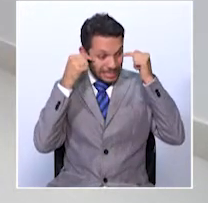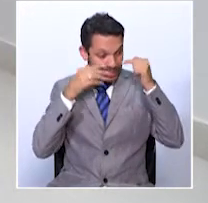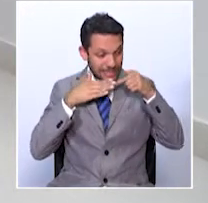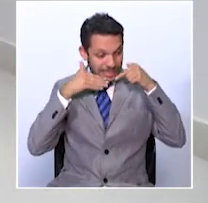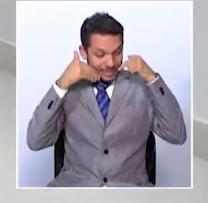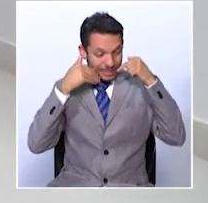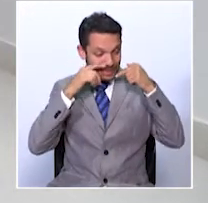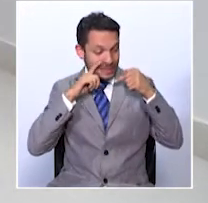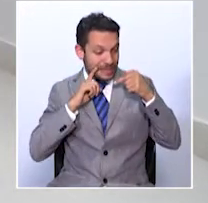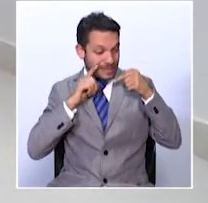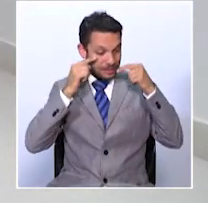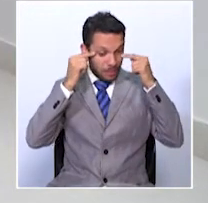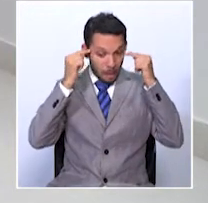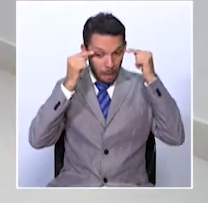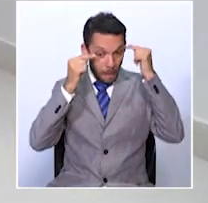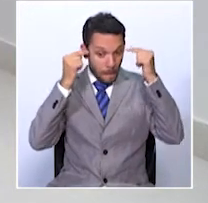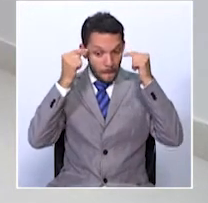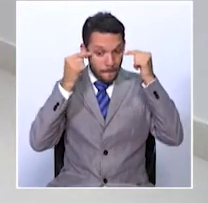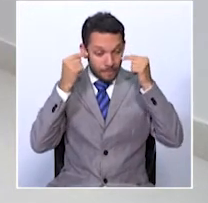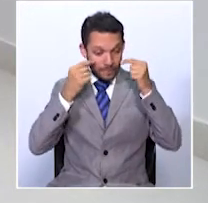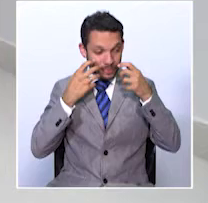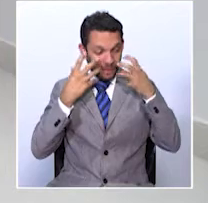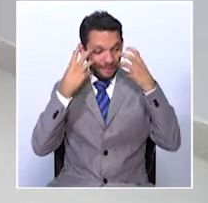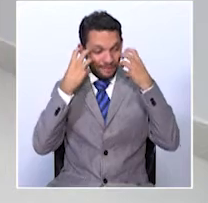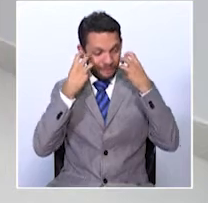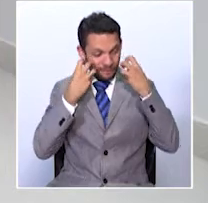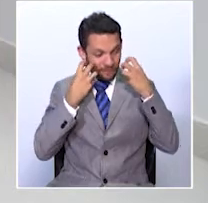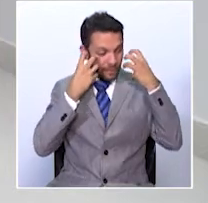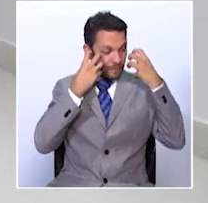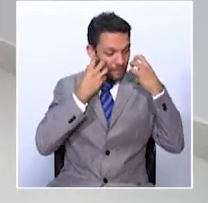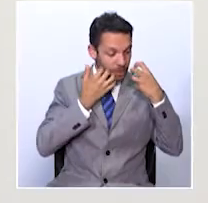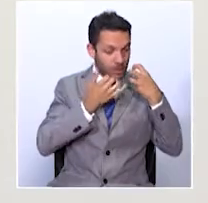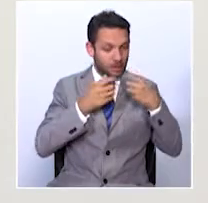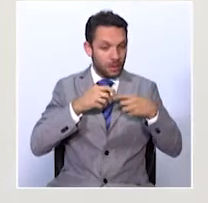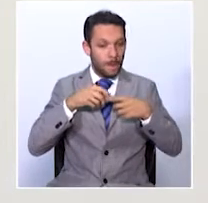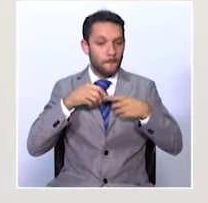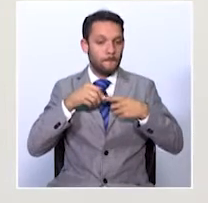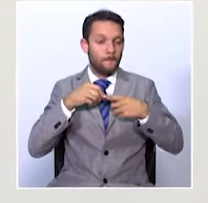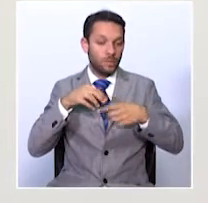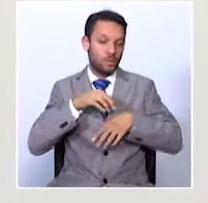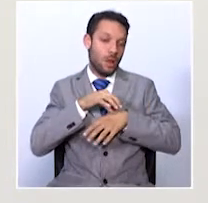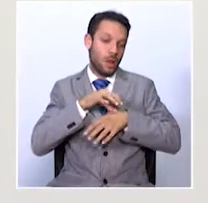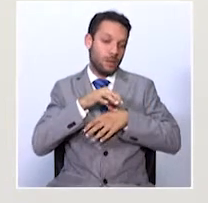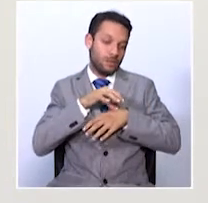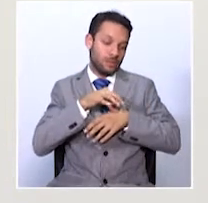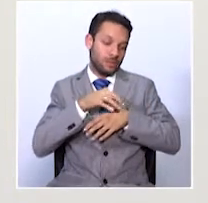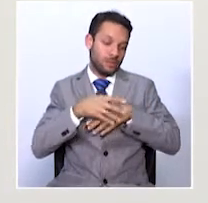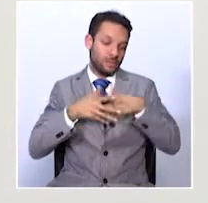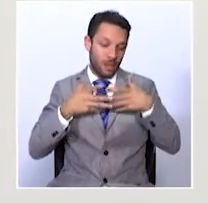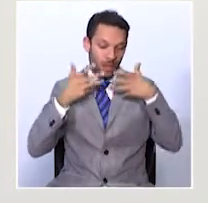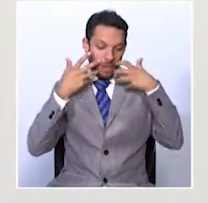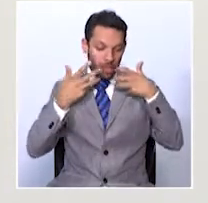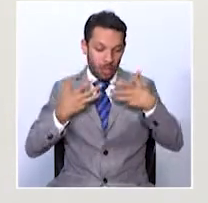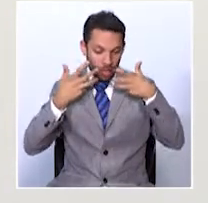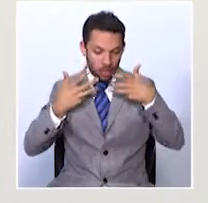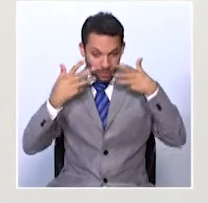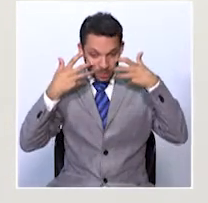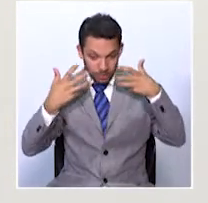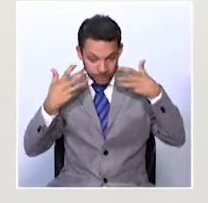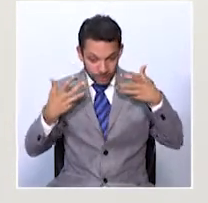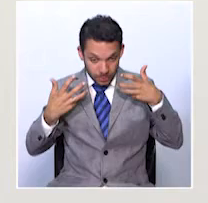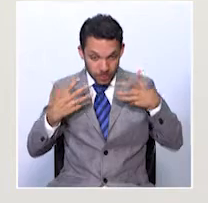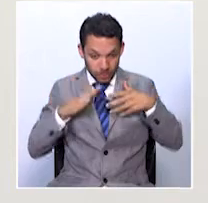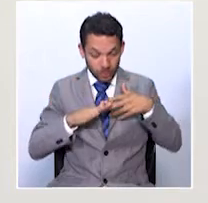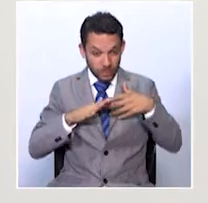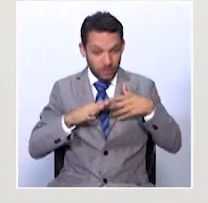pero cuando se cuelgan los músculos por flacidez, entonces el músculo va colgando en verdad la piel, entonces aparecen aquí los jowls,